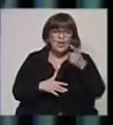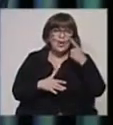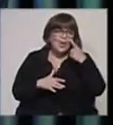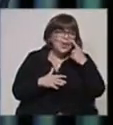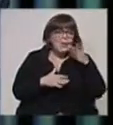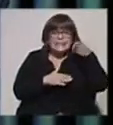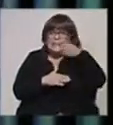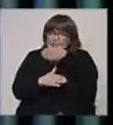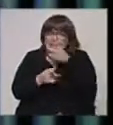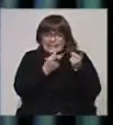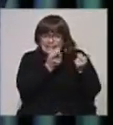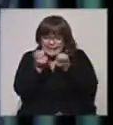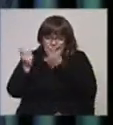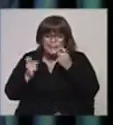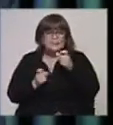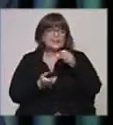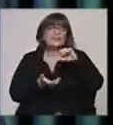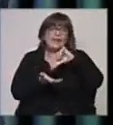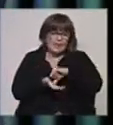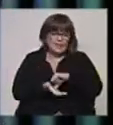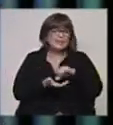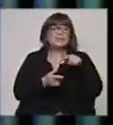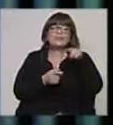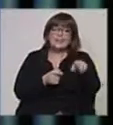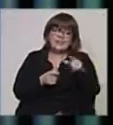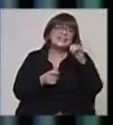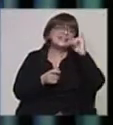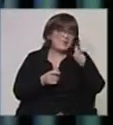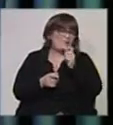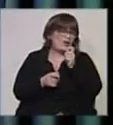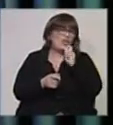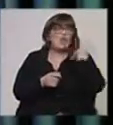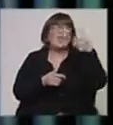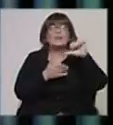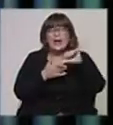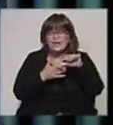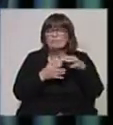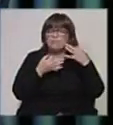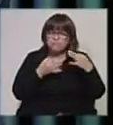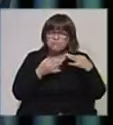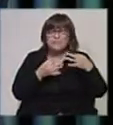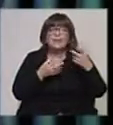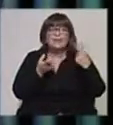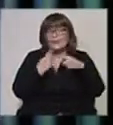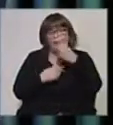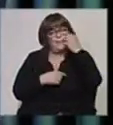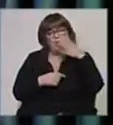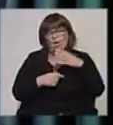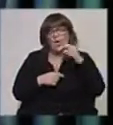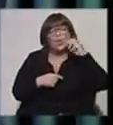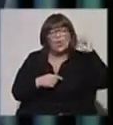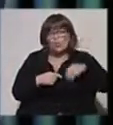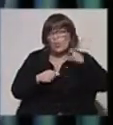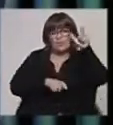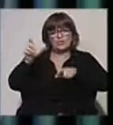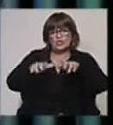colegas extranjeros sí son muy buena referencia y todo, en realidad lo mejor es relacionarte lo más posible con la gente del lugar.